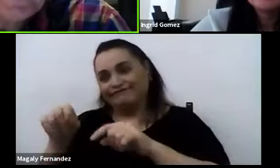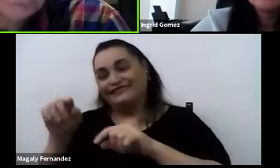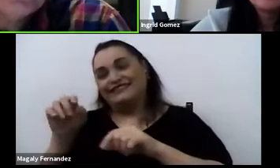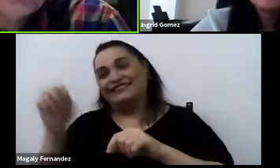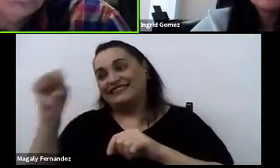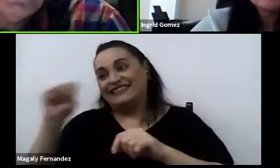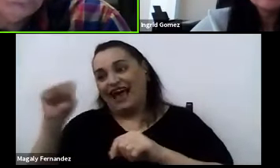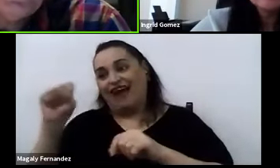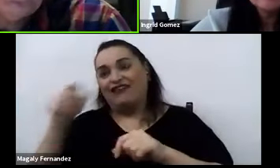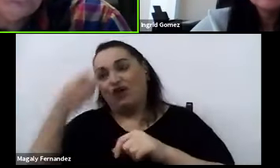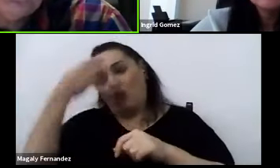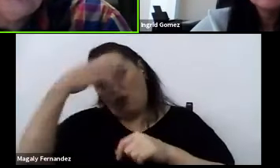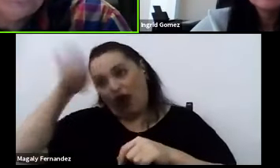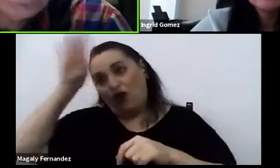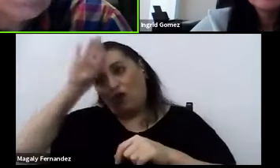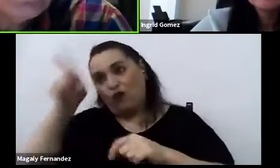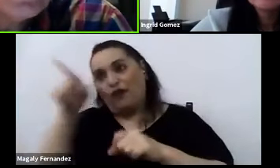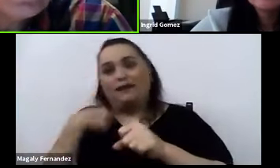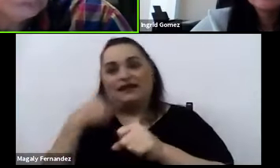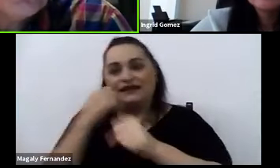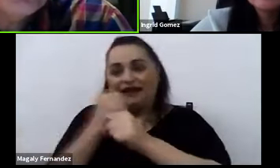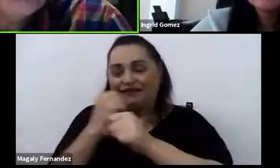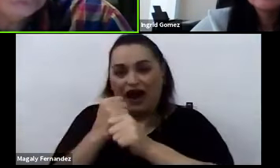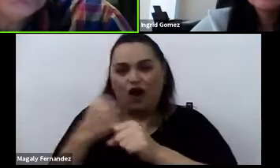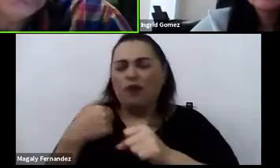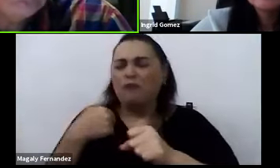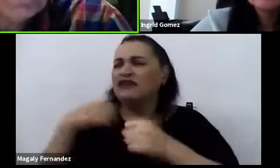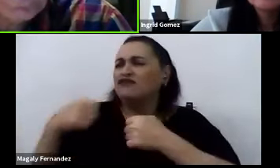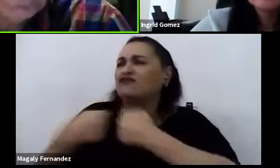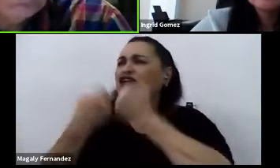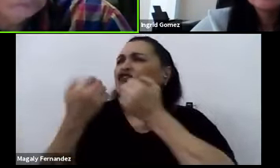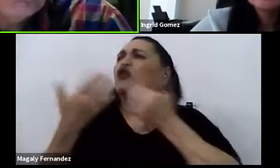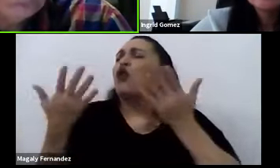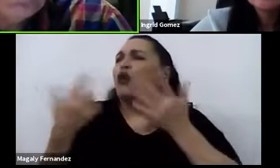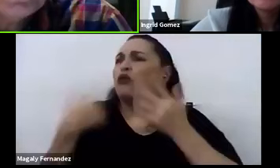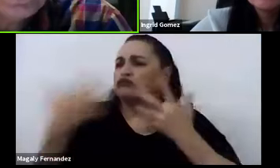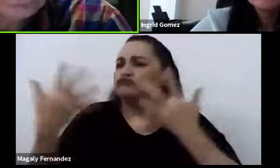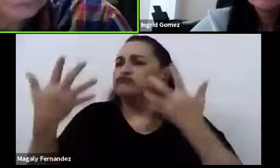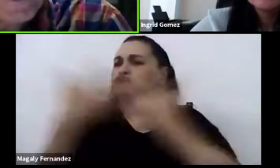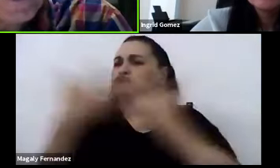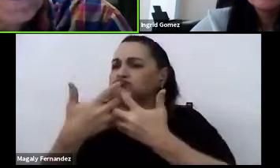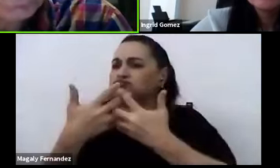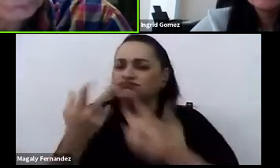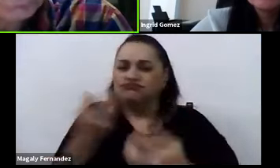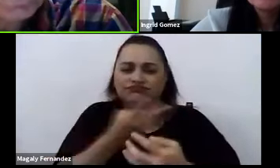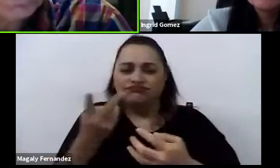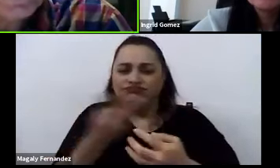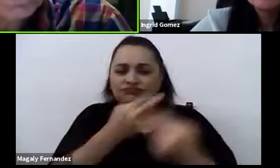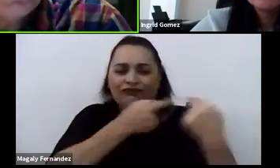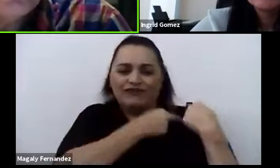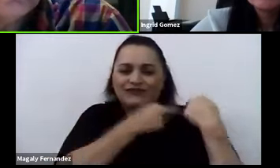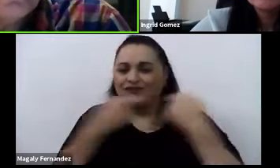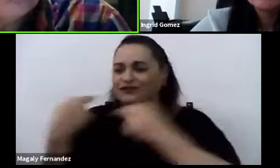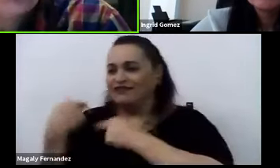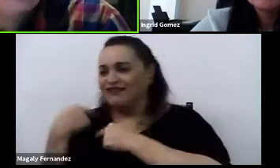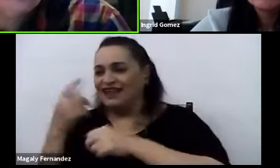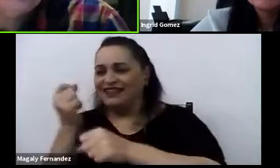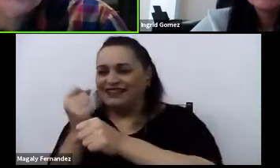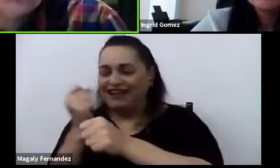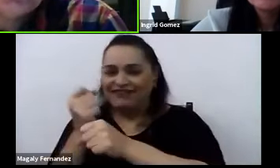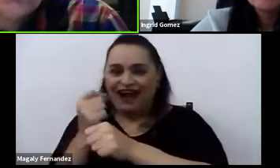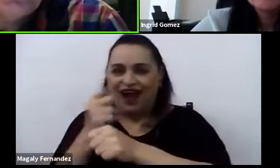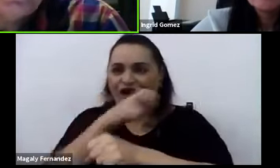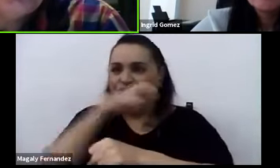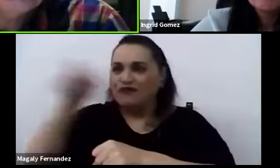a mi trabajo. Mi desafío es cómo yo puedo combinar mis responsabilidades laborales con no viajar